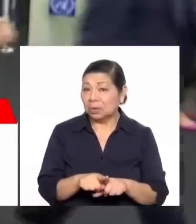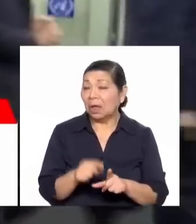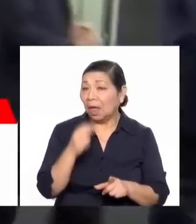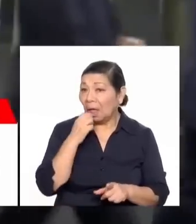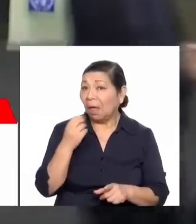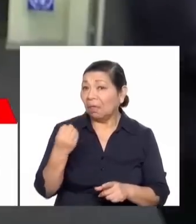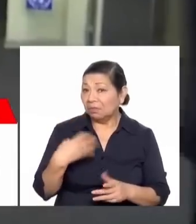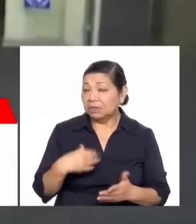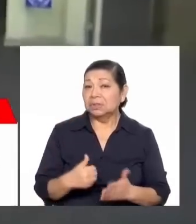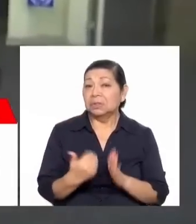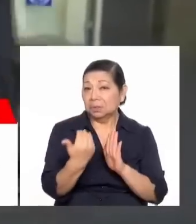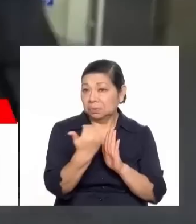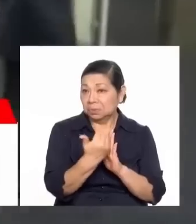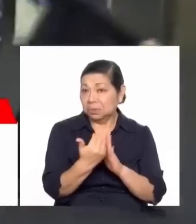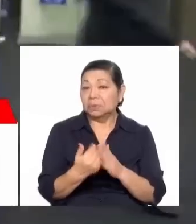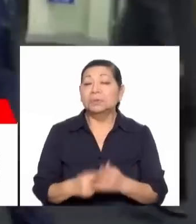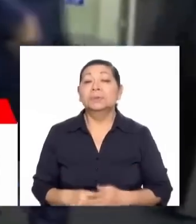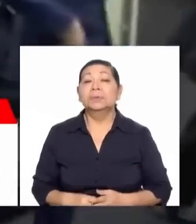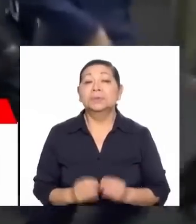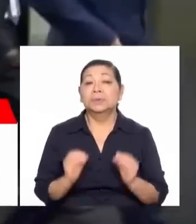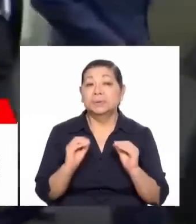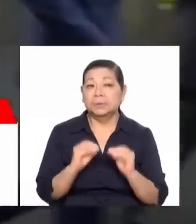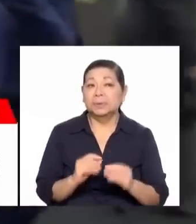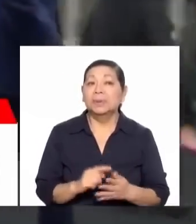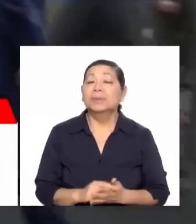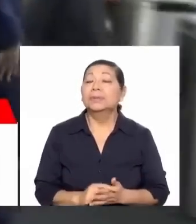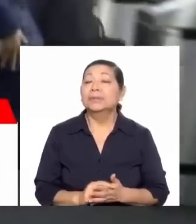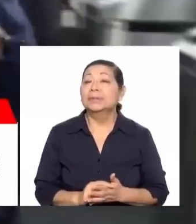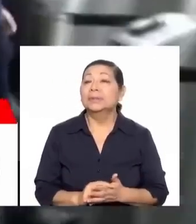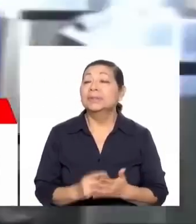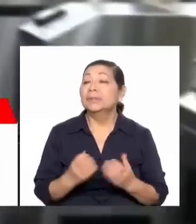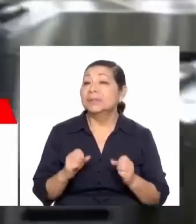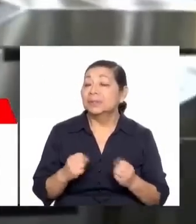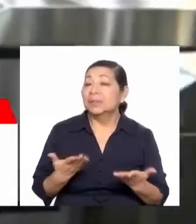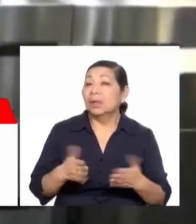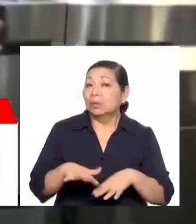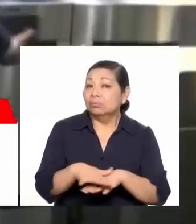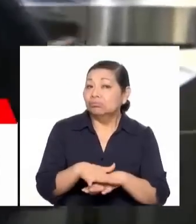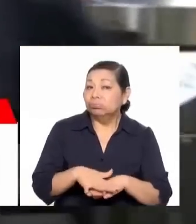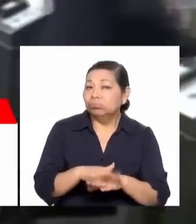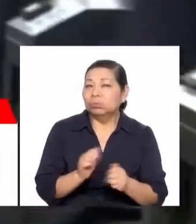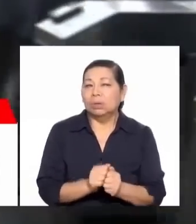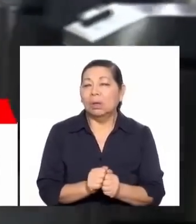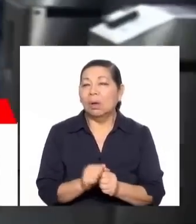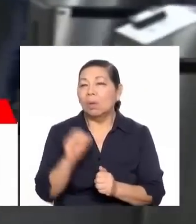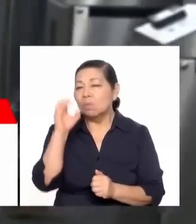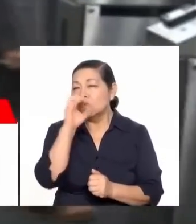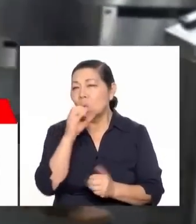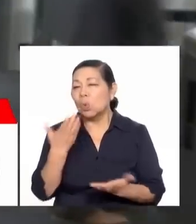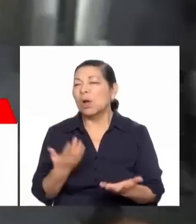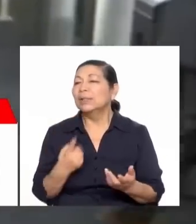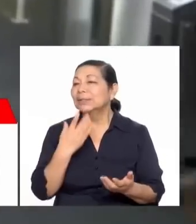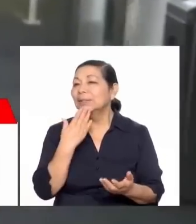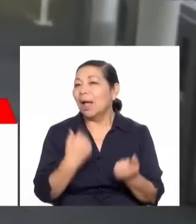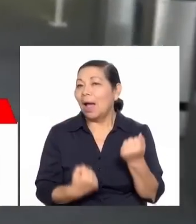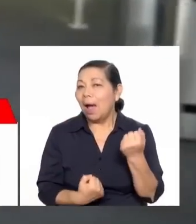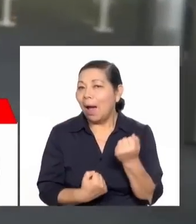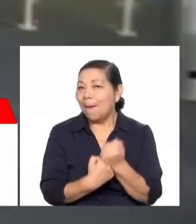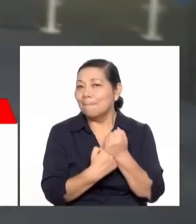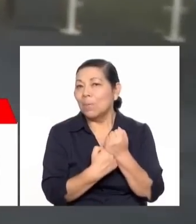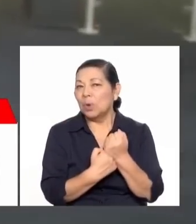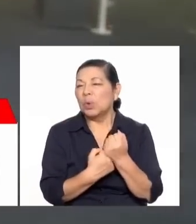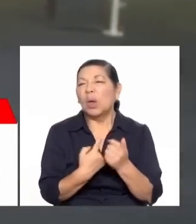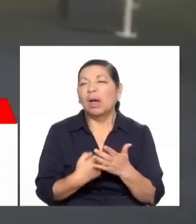que nos han dado a conocer. Sobre todo van a tratar de buscar apoyo en lo que es